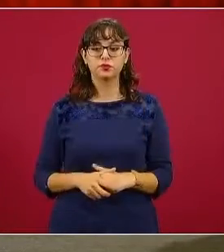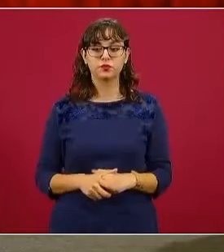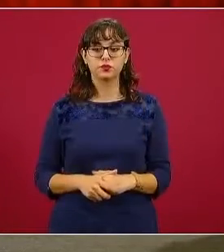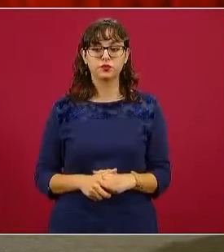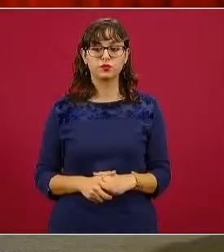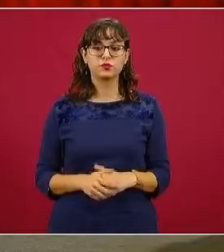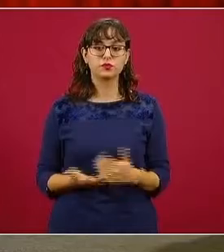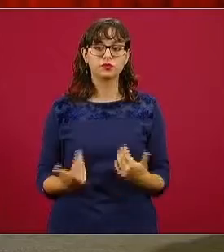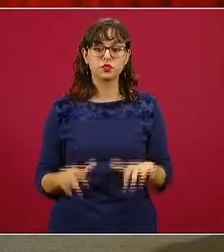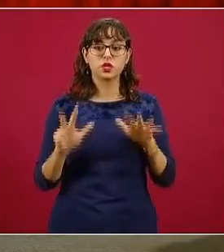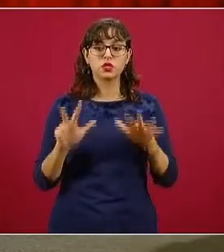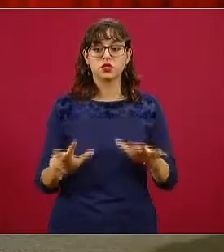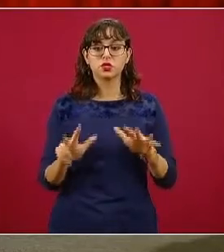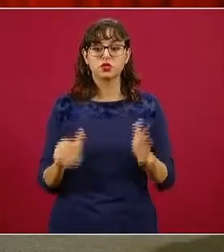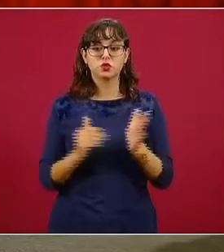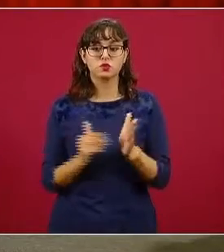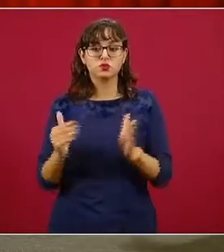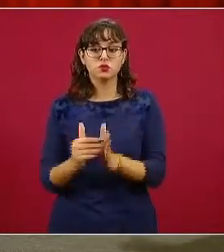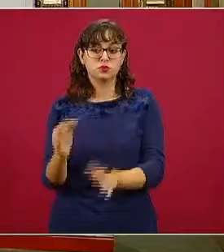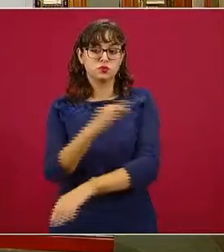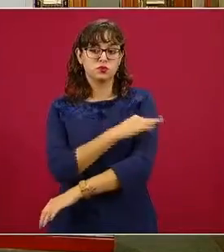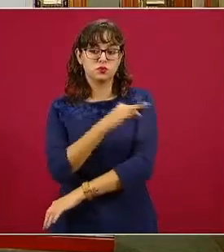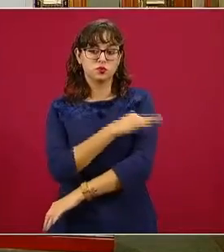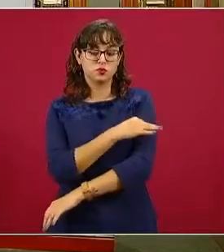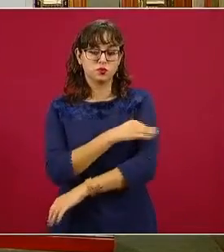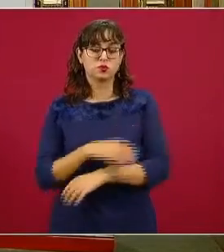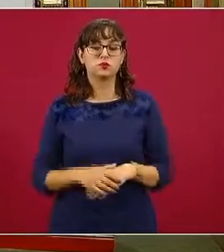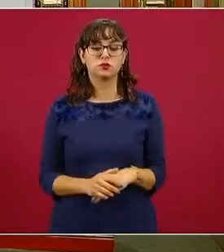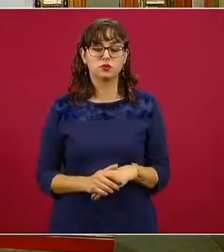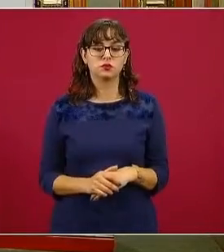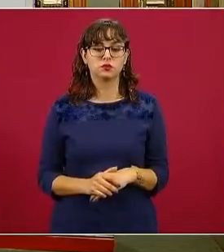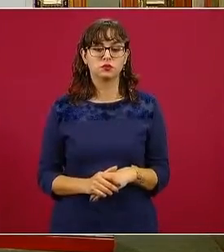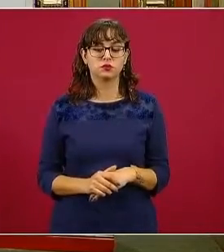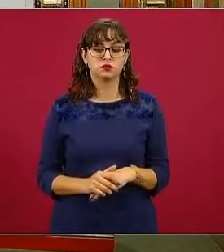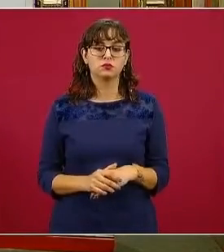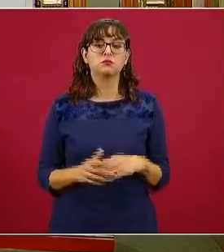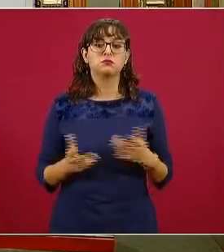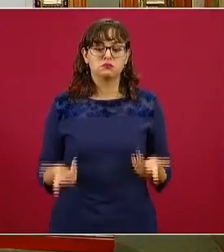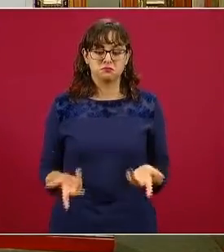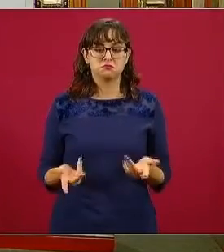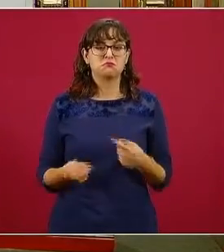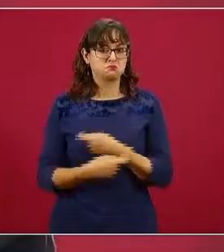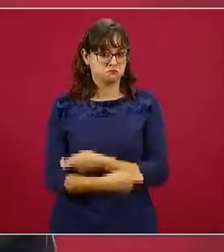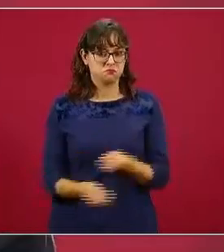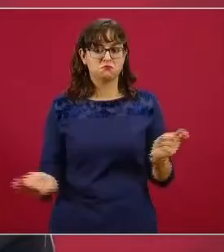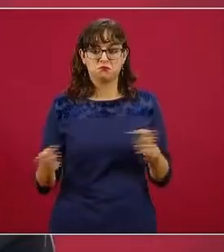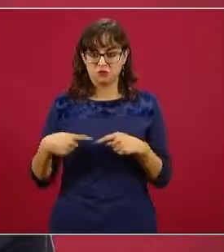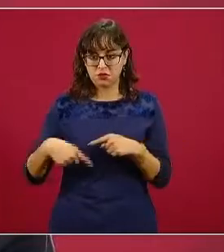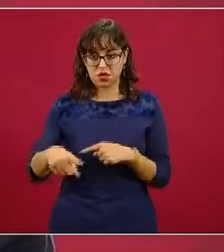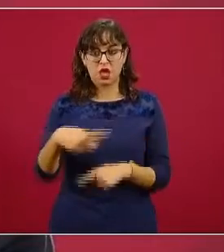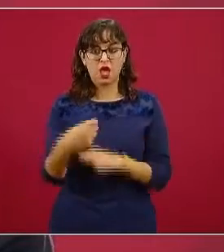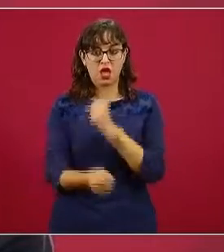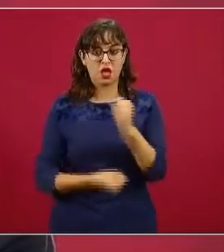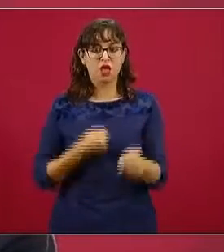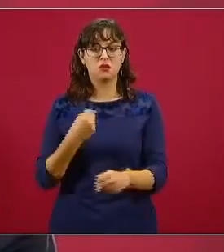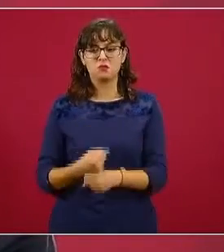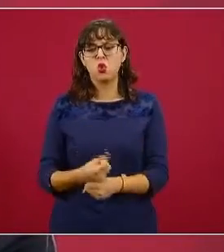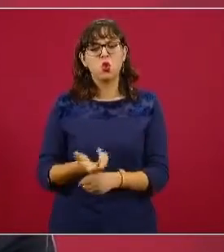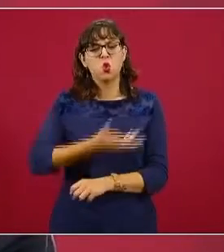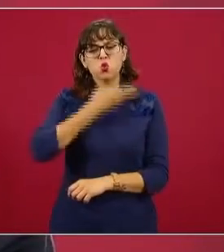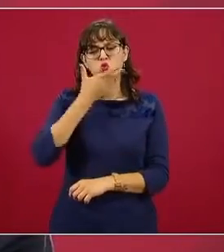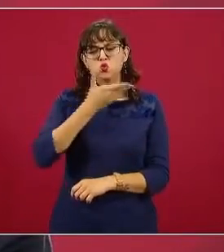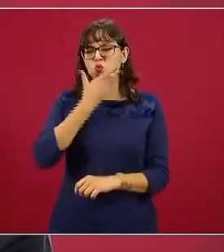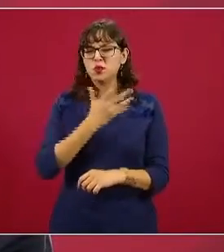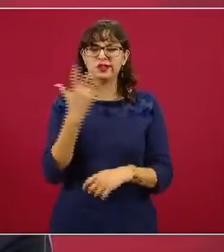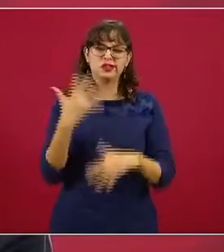18 millones de dosis, número redondo, es un poquito más de 18 millones, es lo que se administrará para este año. Típicamente se